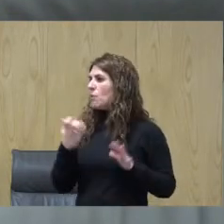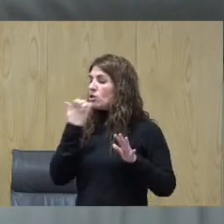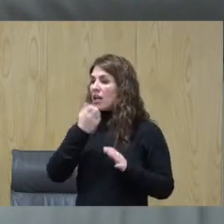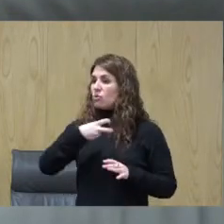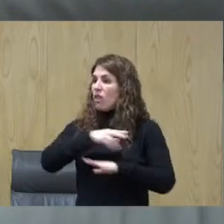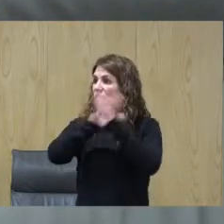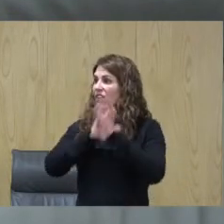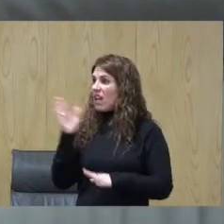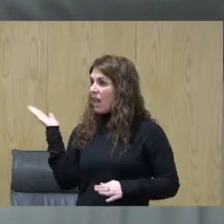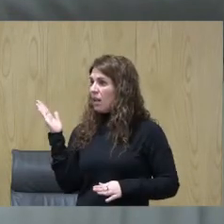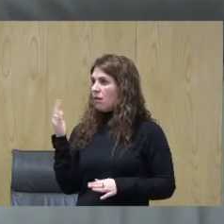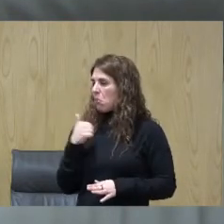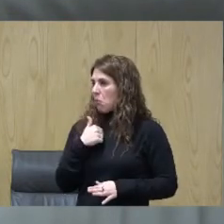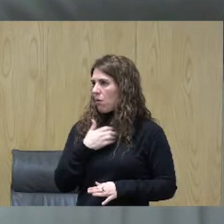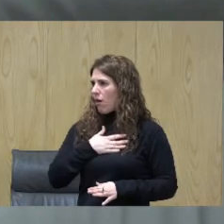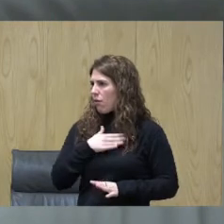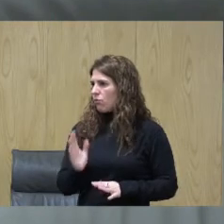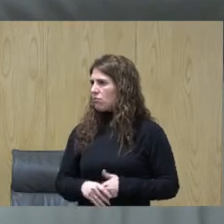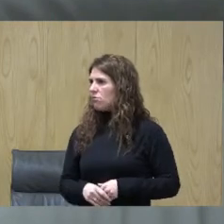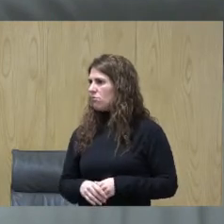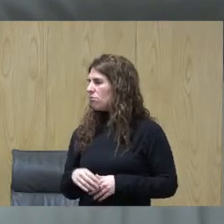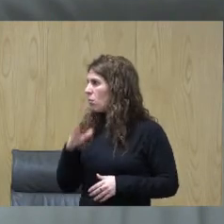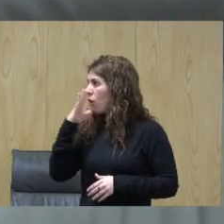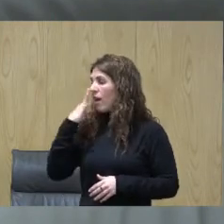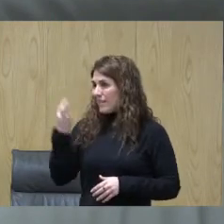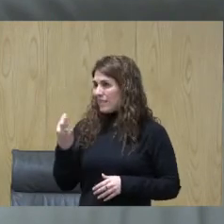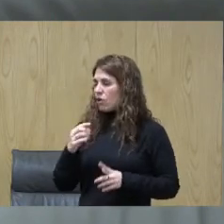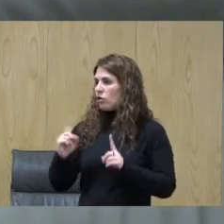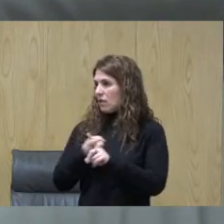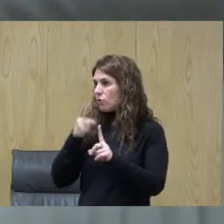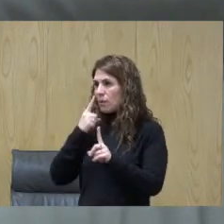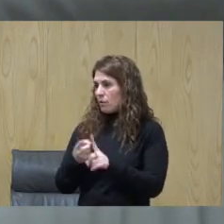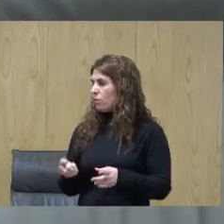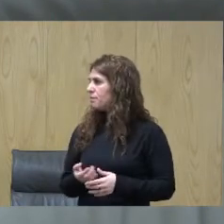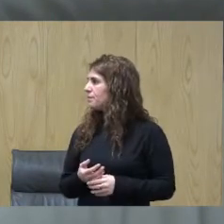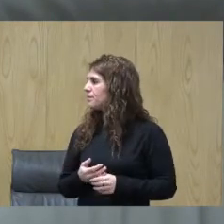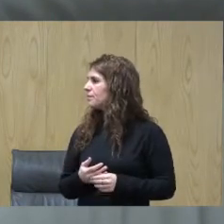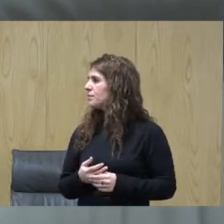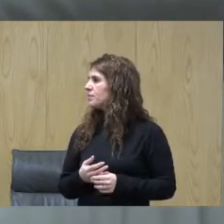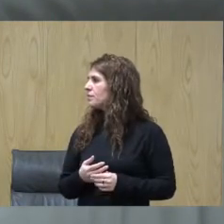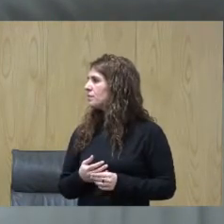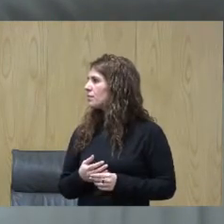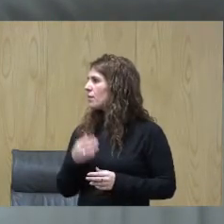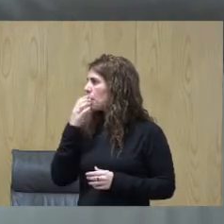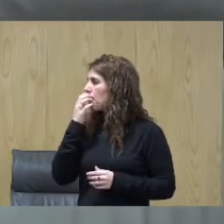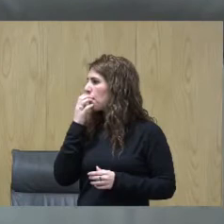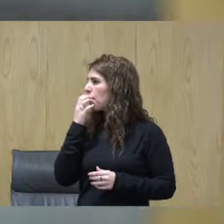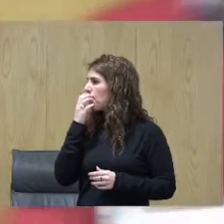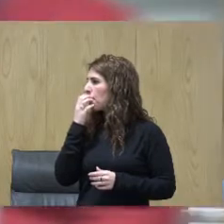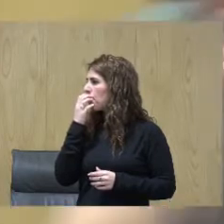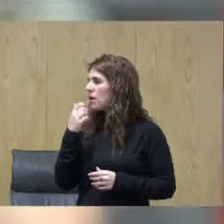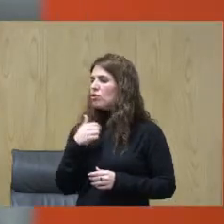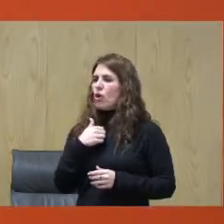es este, yo me voy encantado, ¿no? Porque realmente conseguimos el objetivo, ¿no? Bueno, lo mío no es ni un ruego